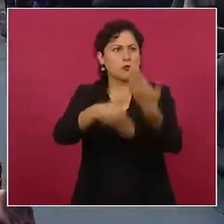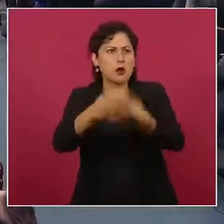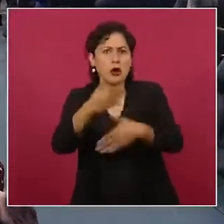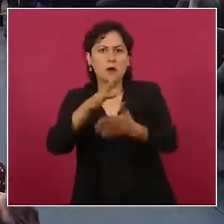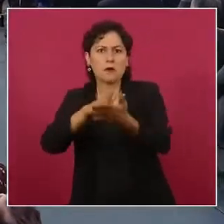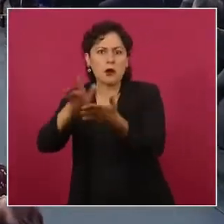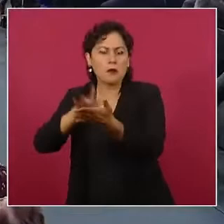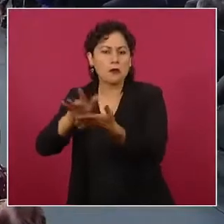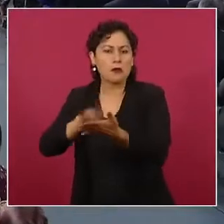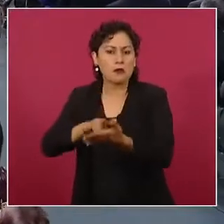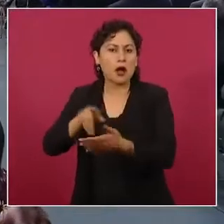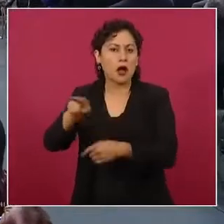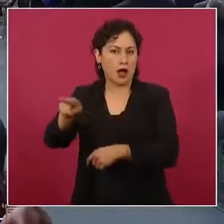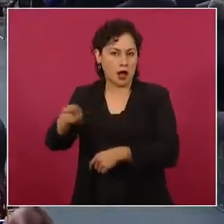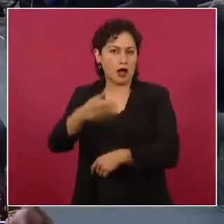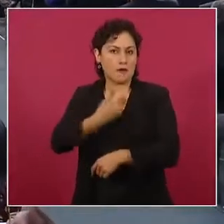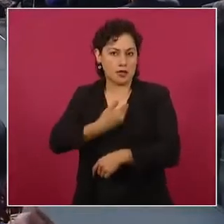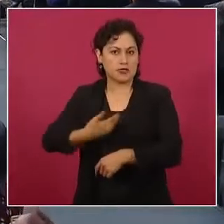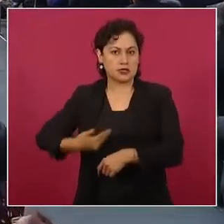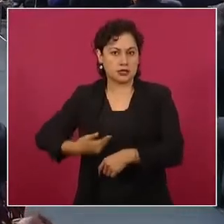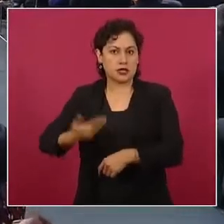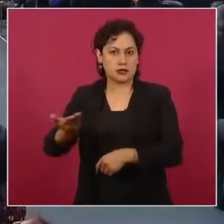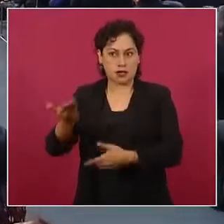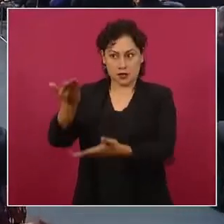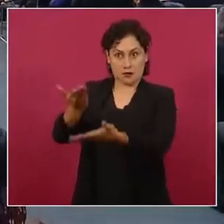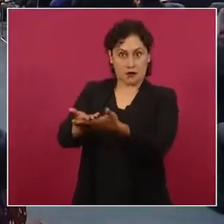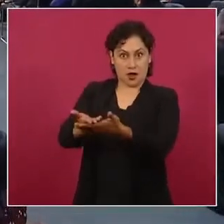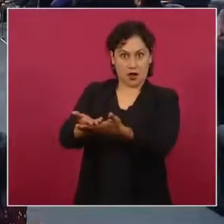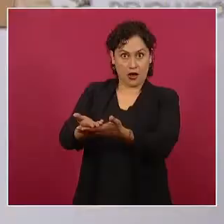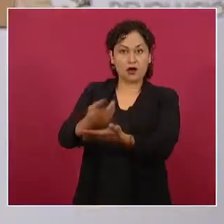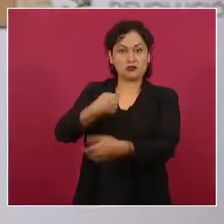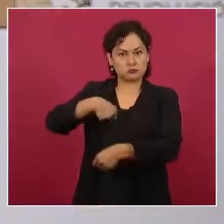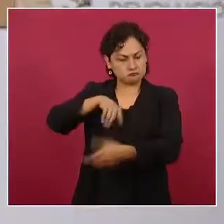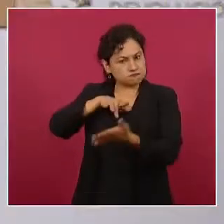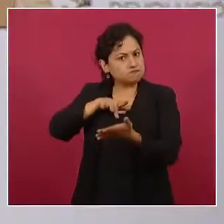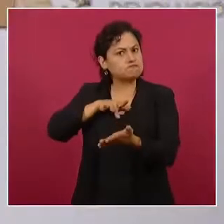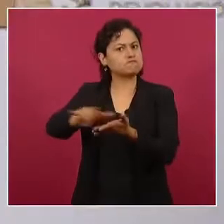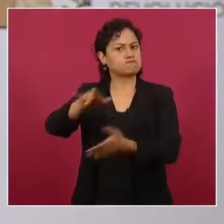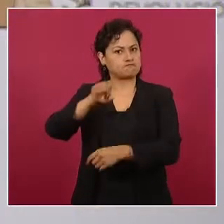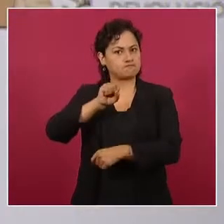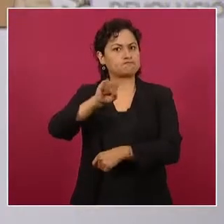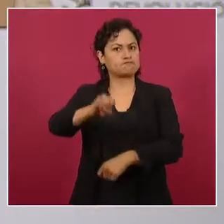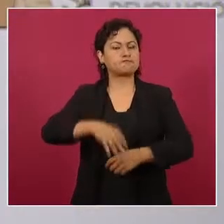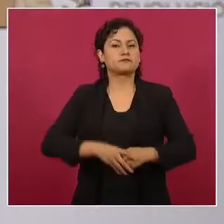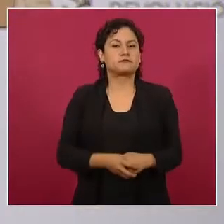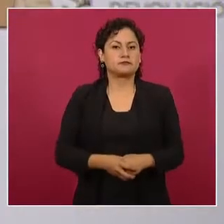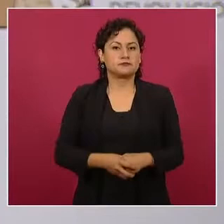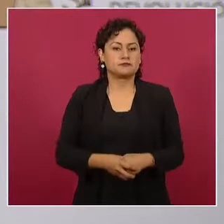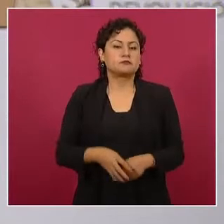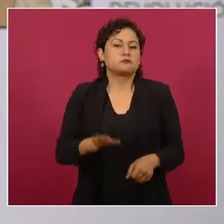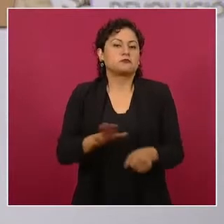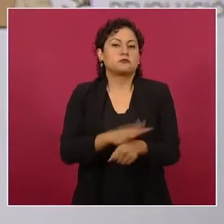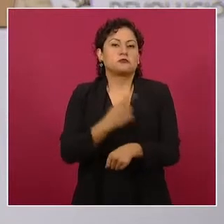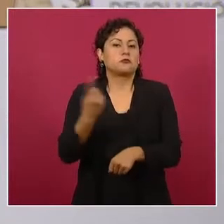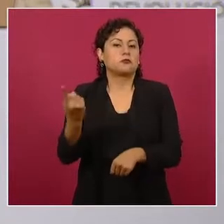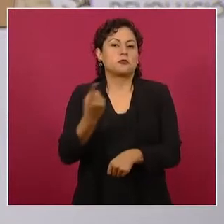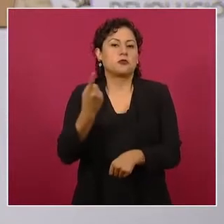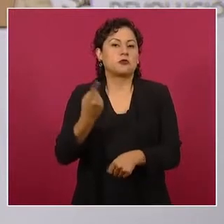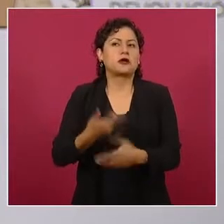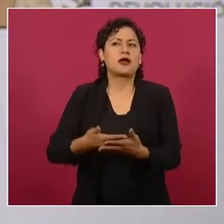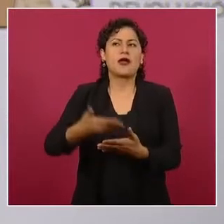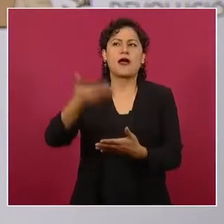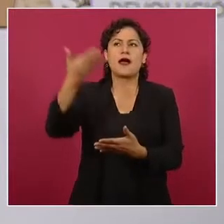presidente nos ha presentado. Estuvimos con él en la lucha